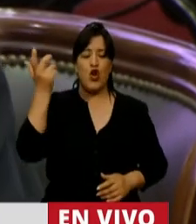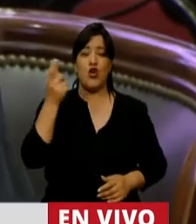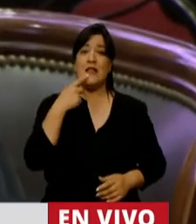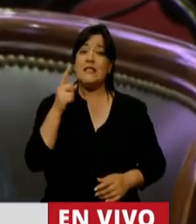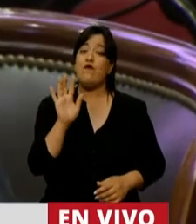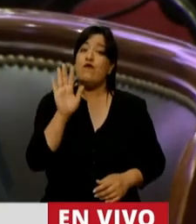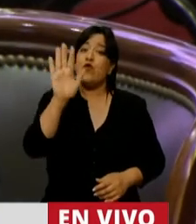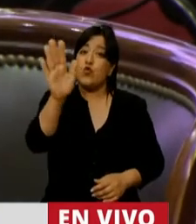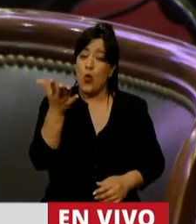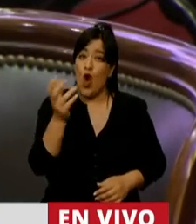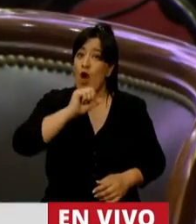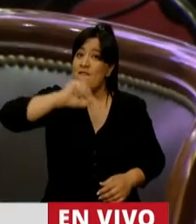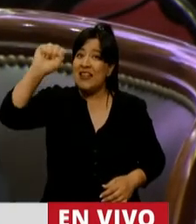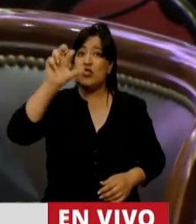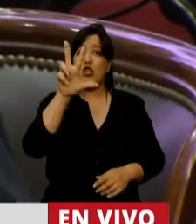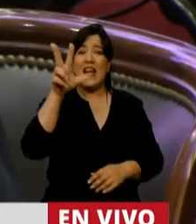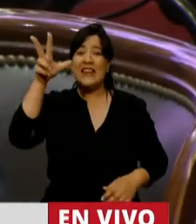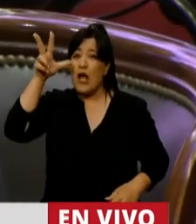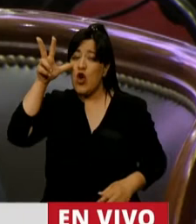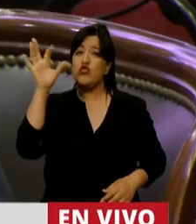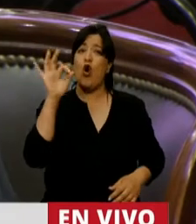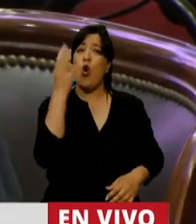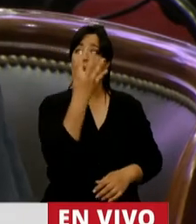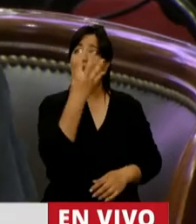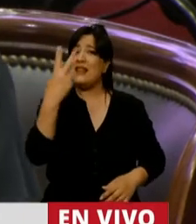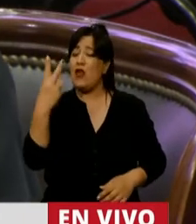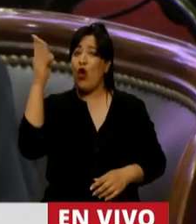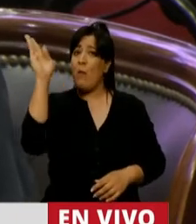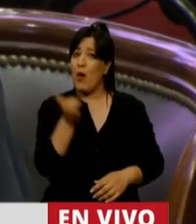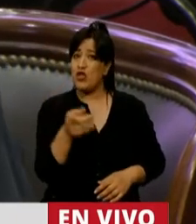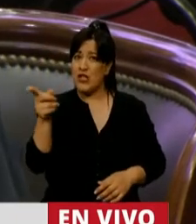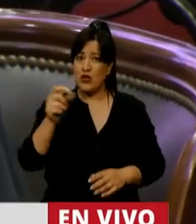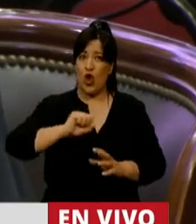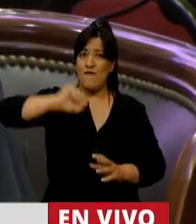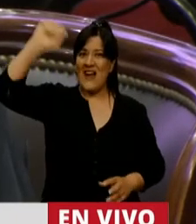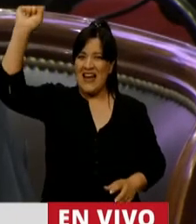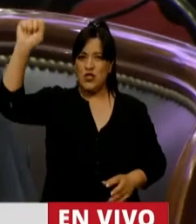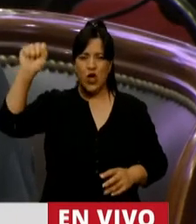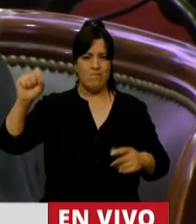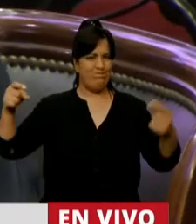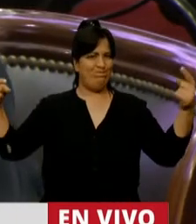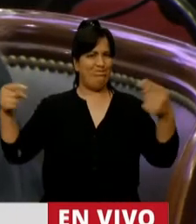proyectada de un 38% a un 42%, estamos en una clara